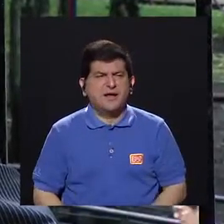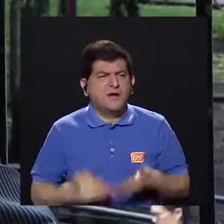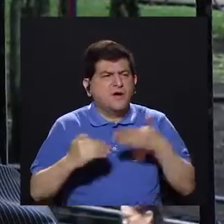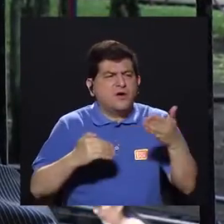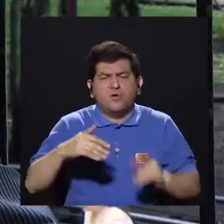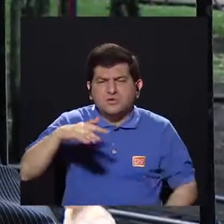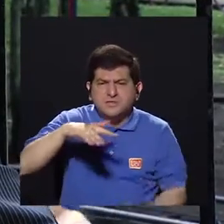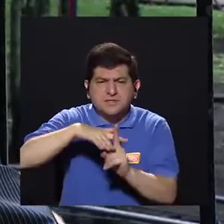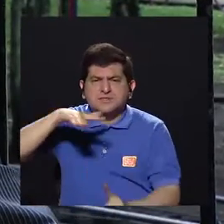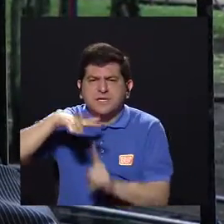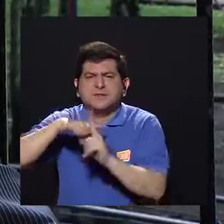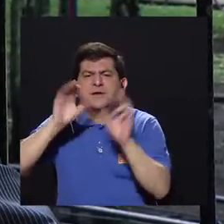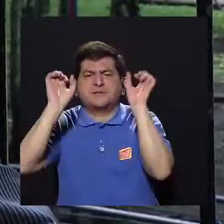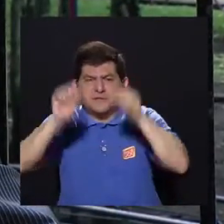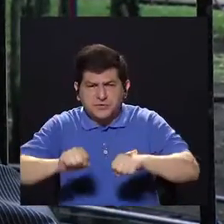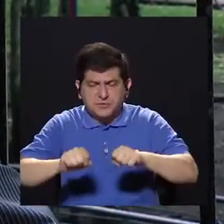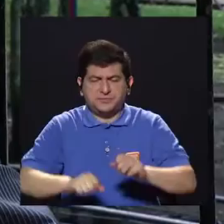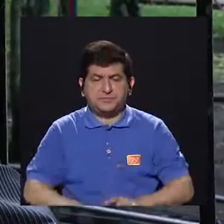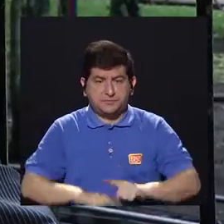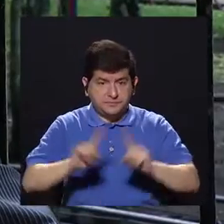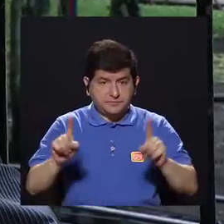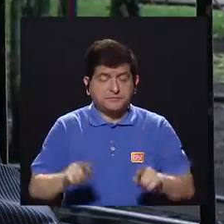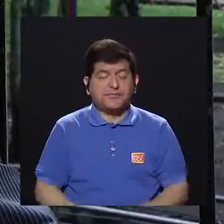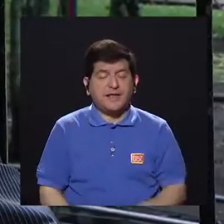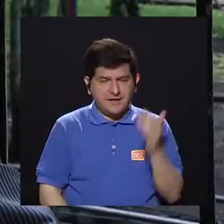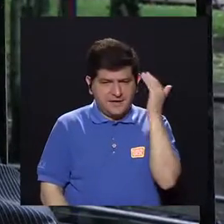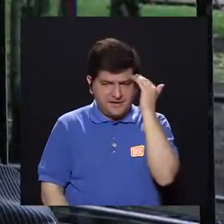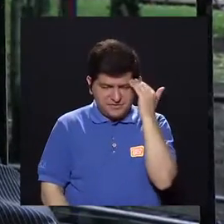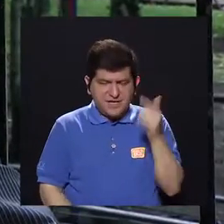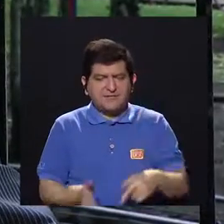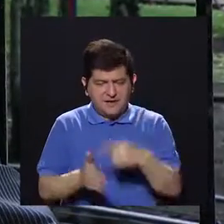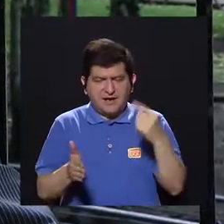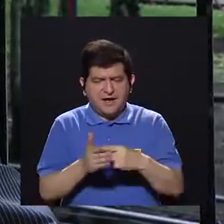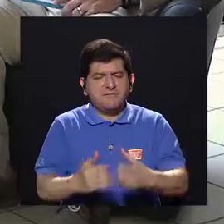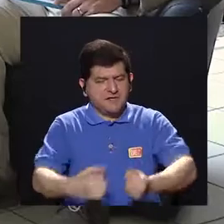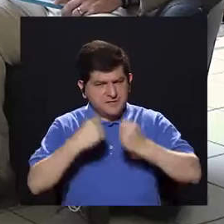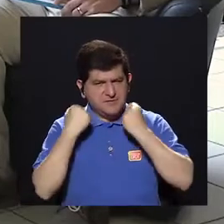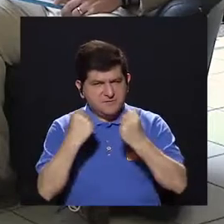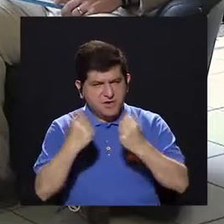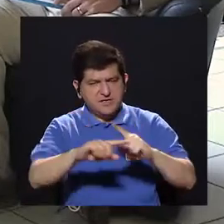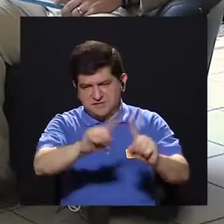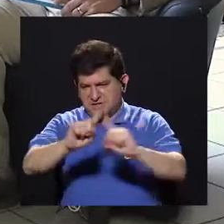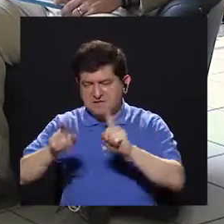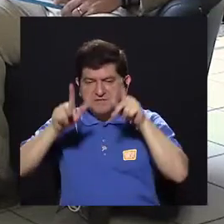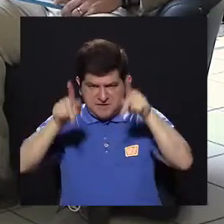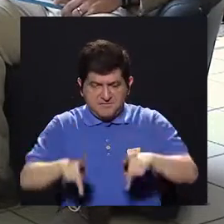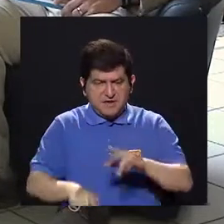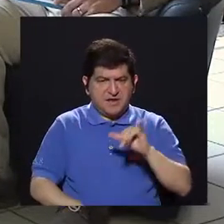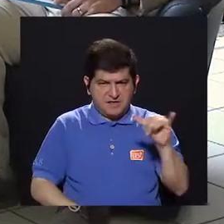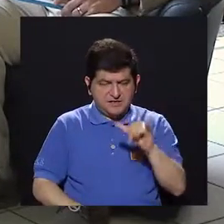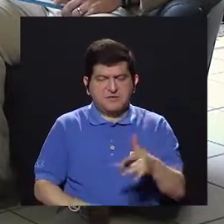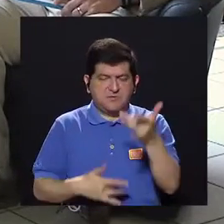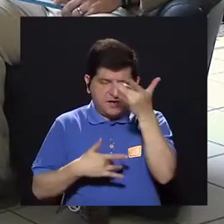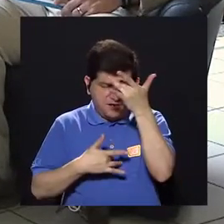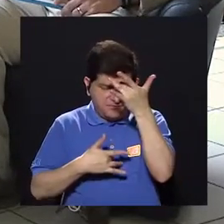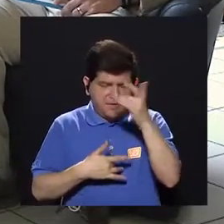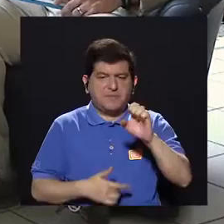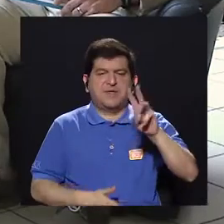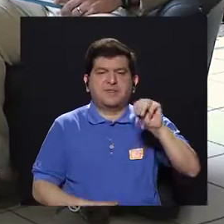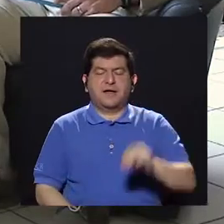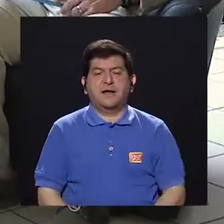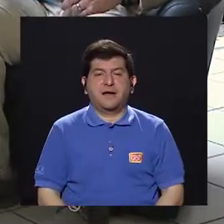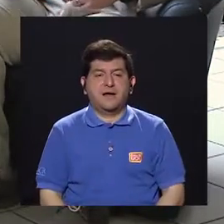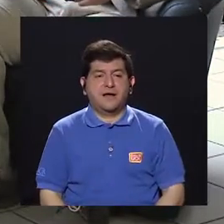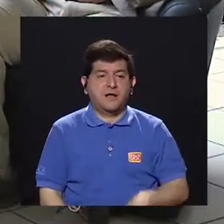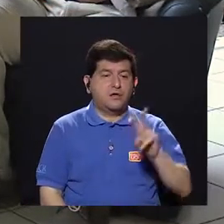que a veces hay gripes muy fuertes en ciertas personas y así pasa con la esclerosis. que en los primeros 2 a 5 años les puede afectar en una forma